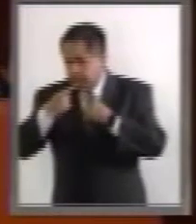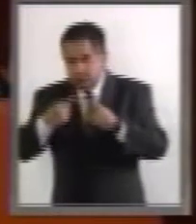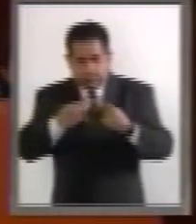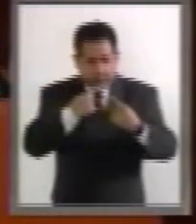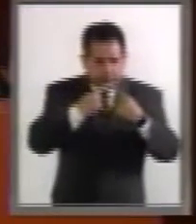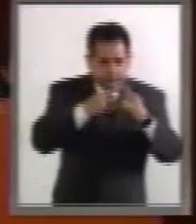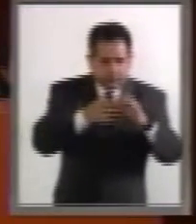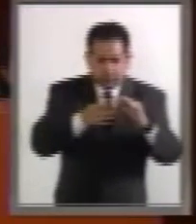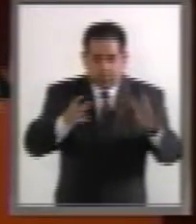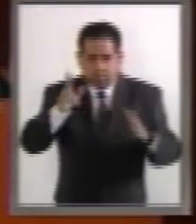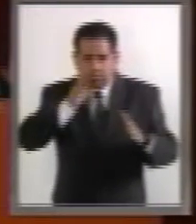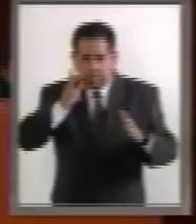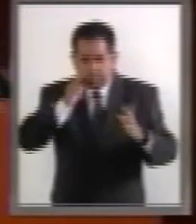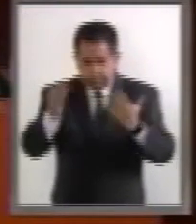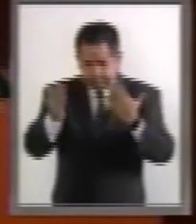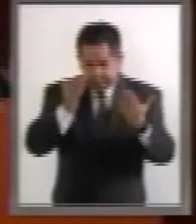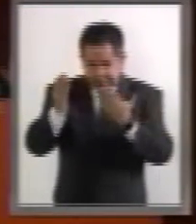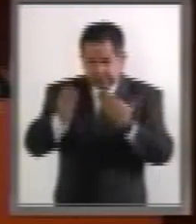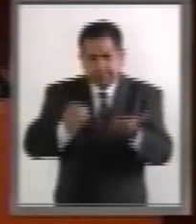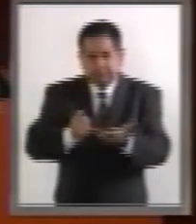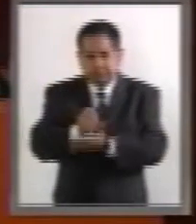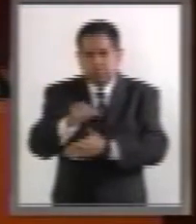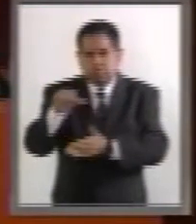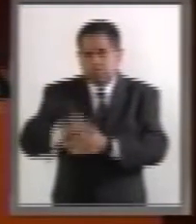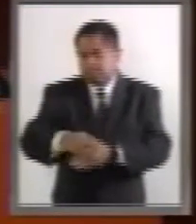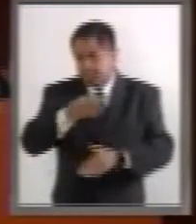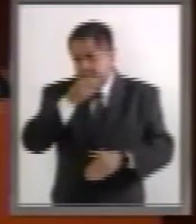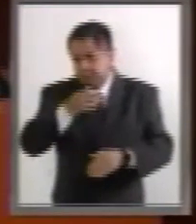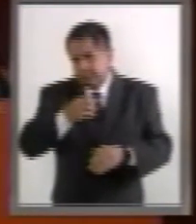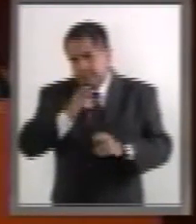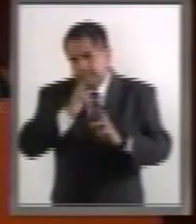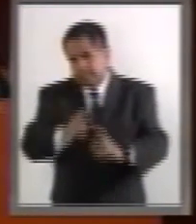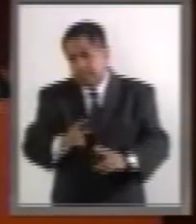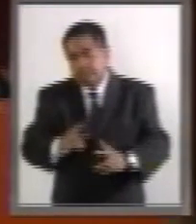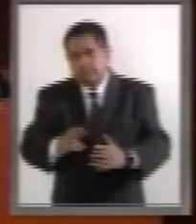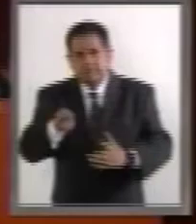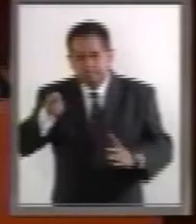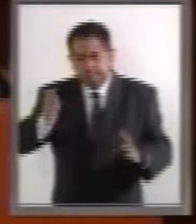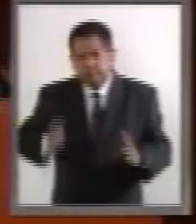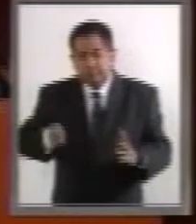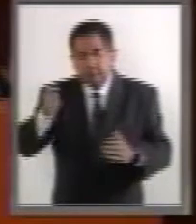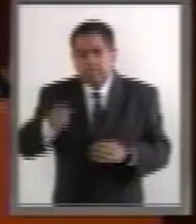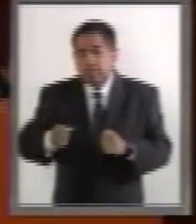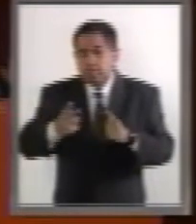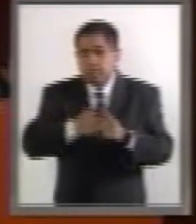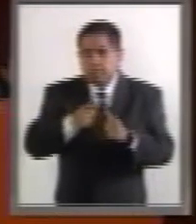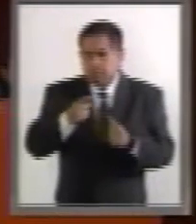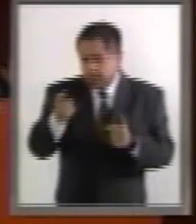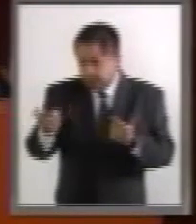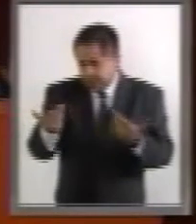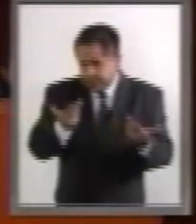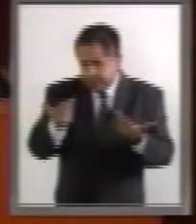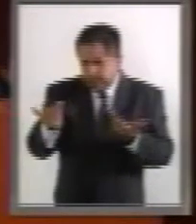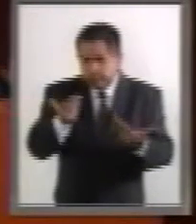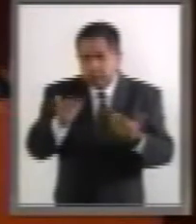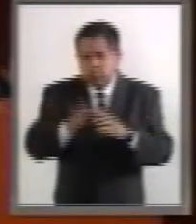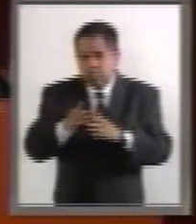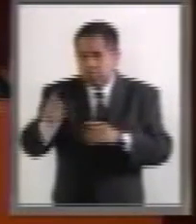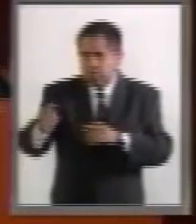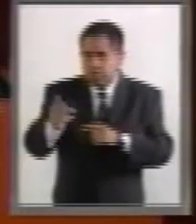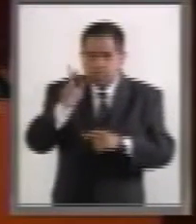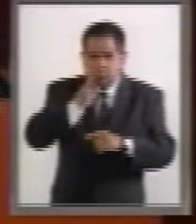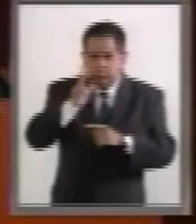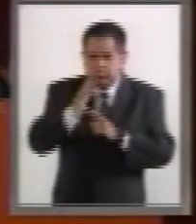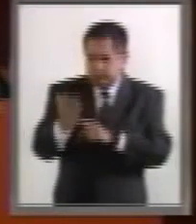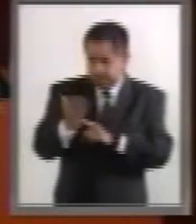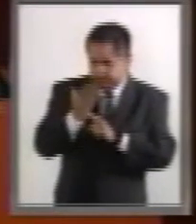análisis y, sobre todo, observando las reglas de la lógica, los conocimientos científicos